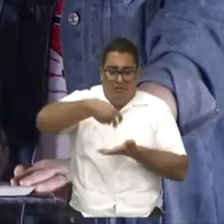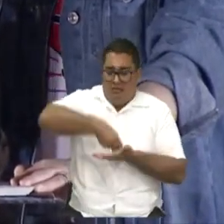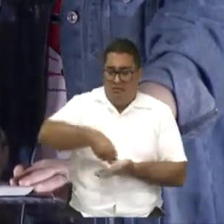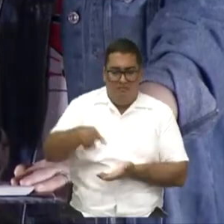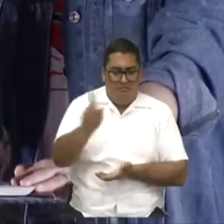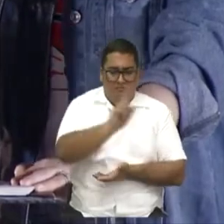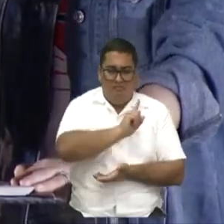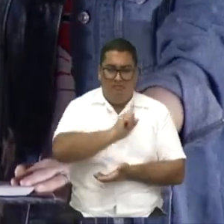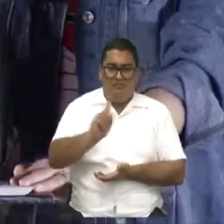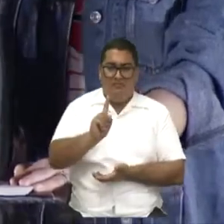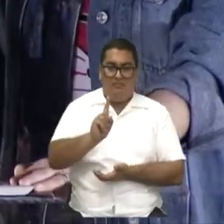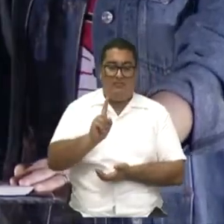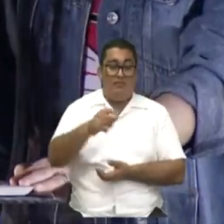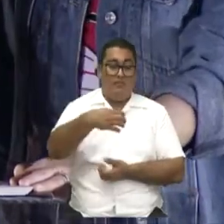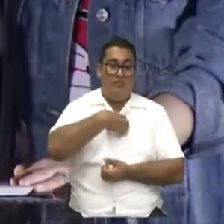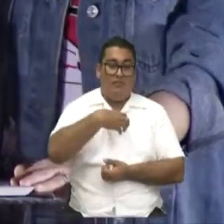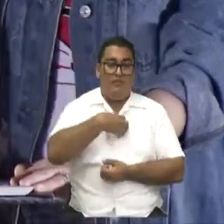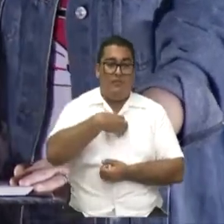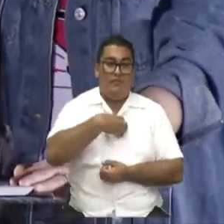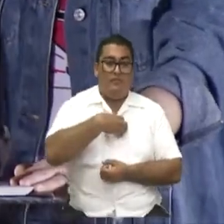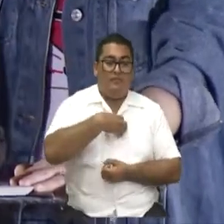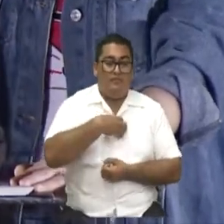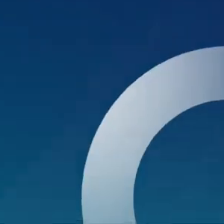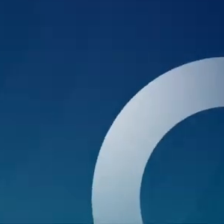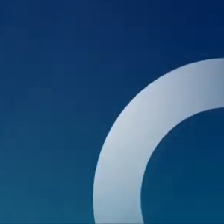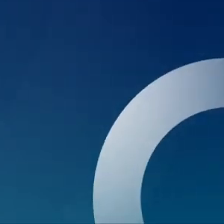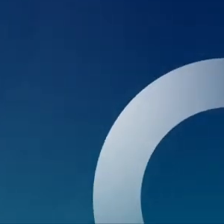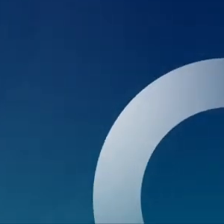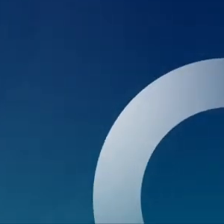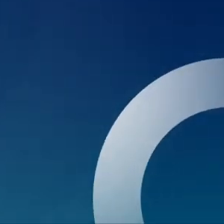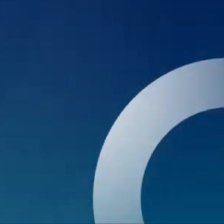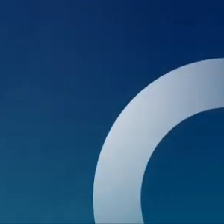resultados que le dieron una excelente valoración.